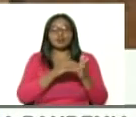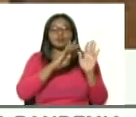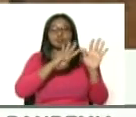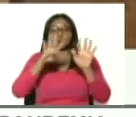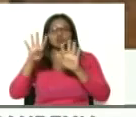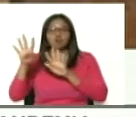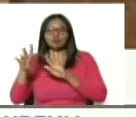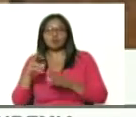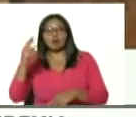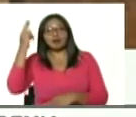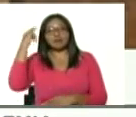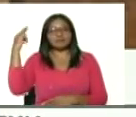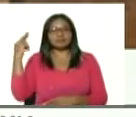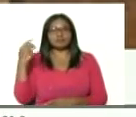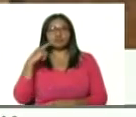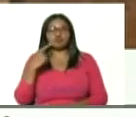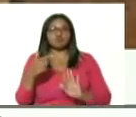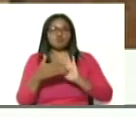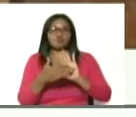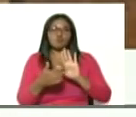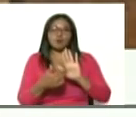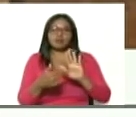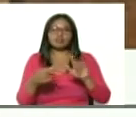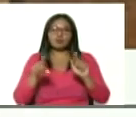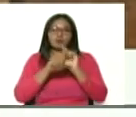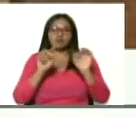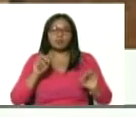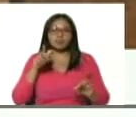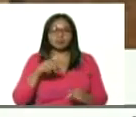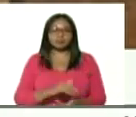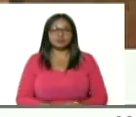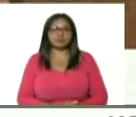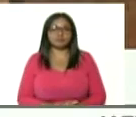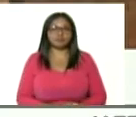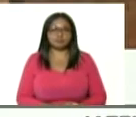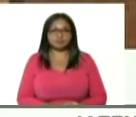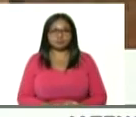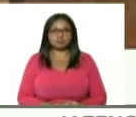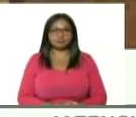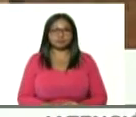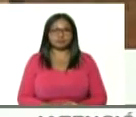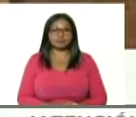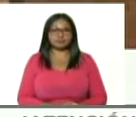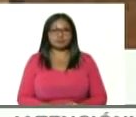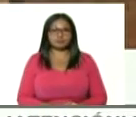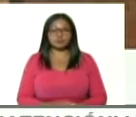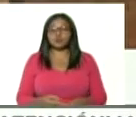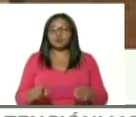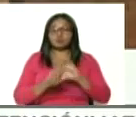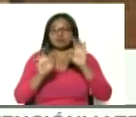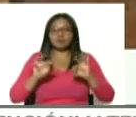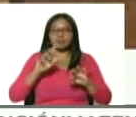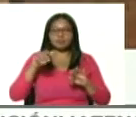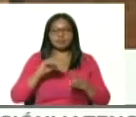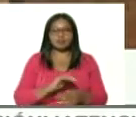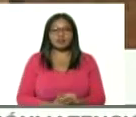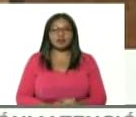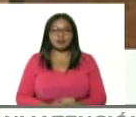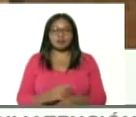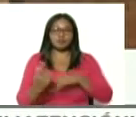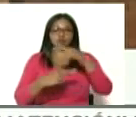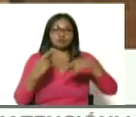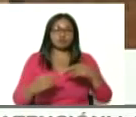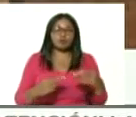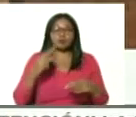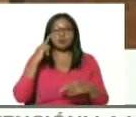reflexión a la coherencia democrática doctrinaria que ha tenido la revolución bolivariana desde